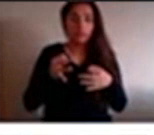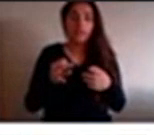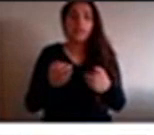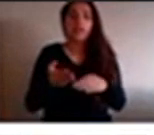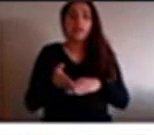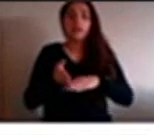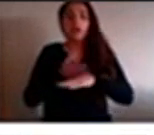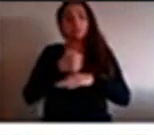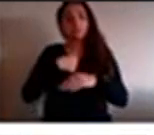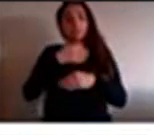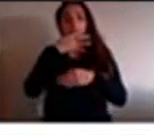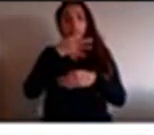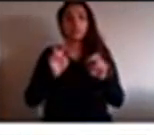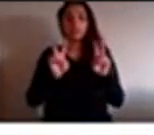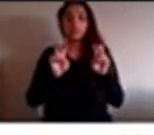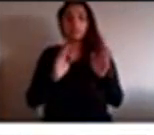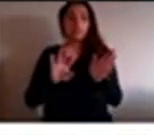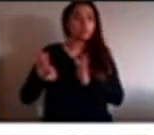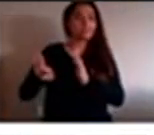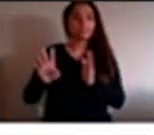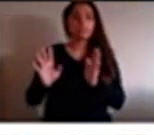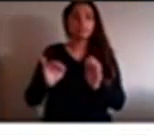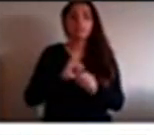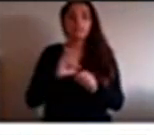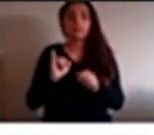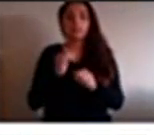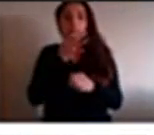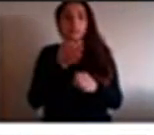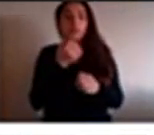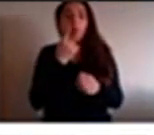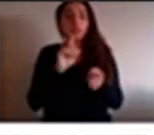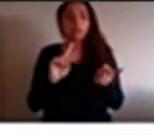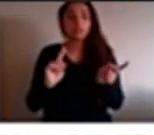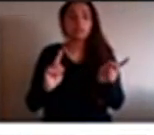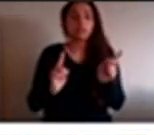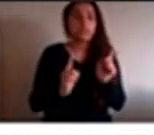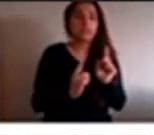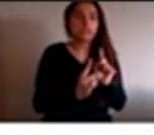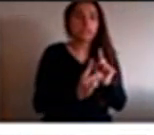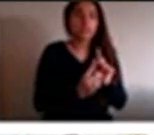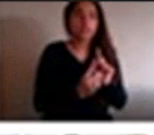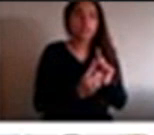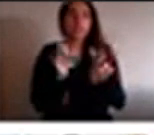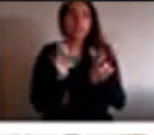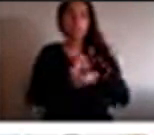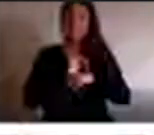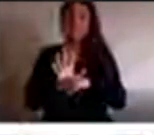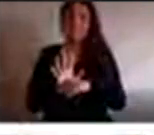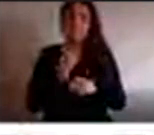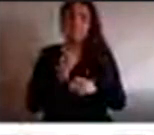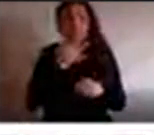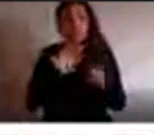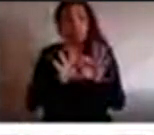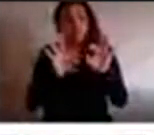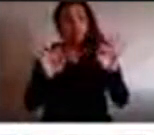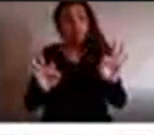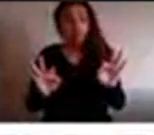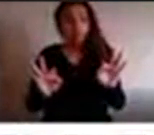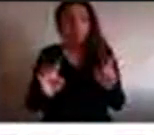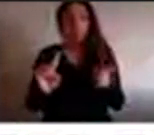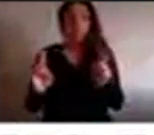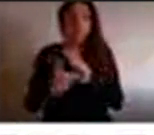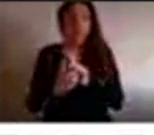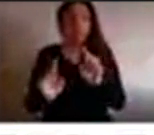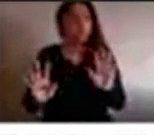en un título aparte, vamos a analizar las medidas adoptadas con ocasión del COVID y que tienen por objeto morigerar